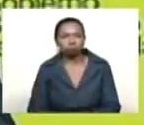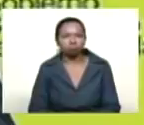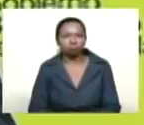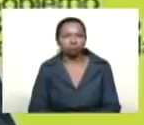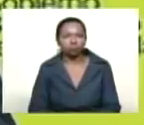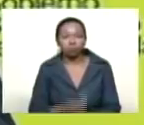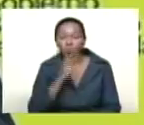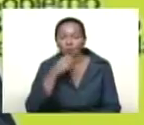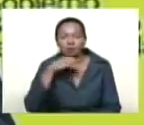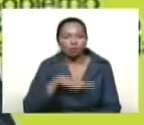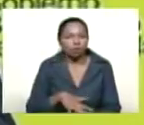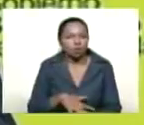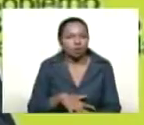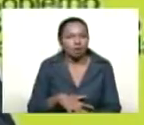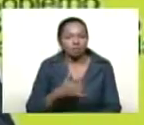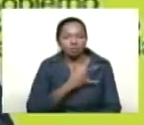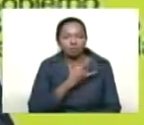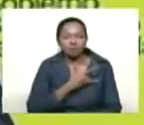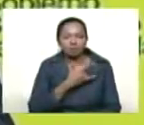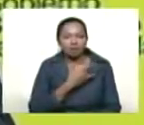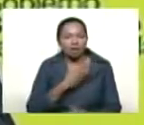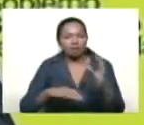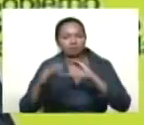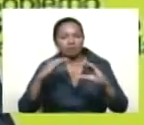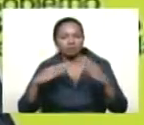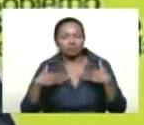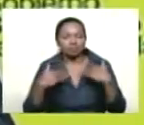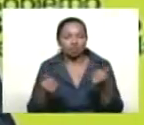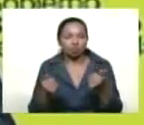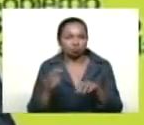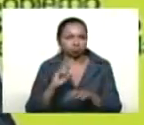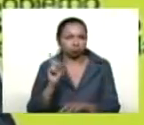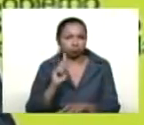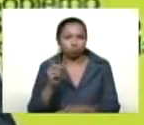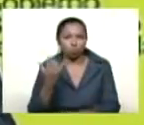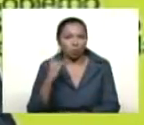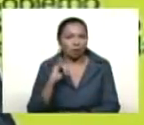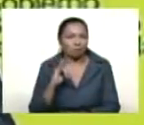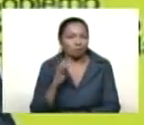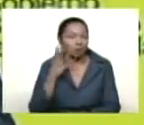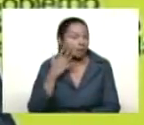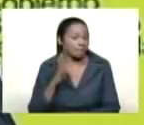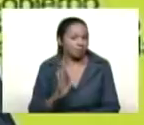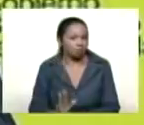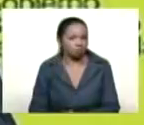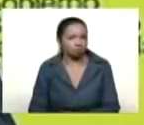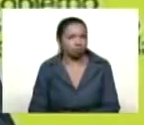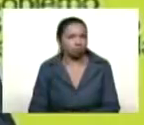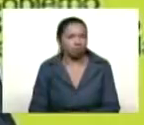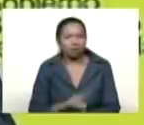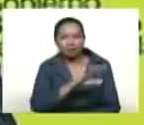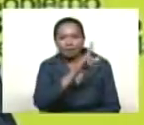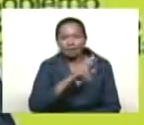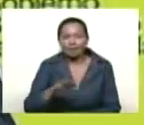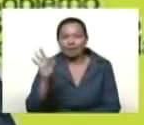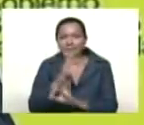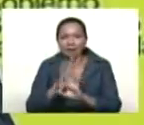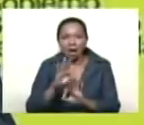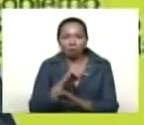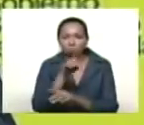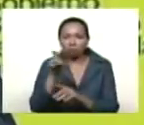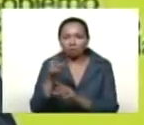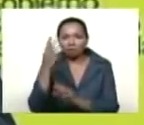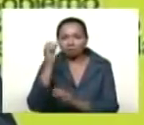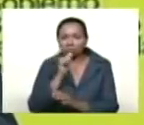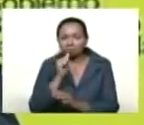existiera la Universidad de las Ciencias de la Salud, no, no existiera. Ninguno de ustedes, ¿quién sabe dónde estuvieran